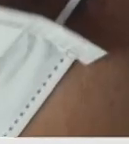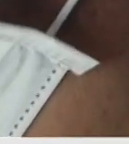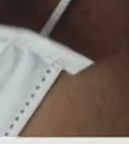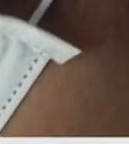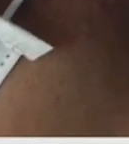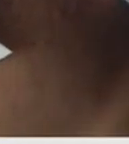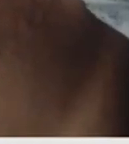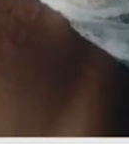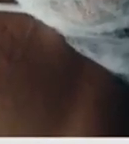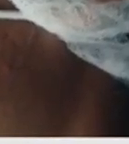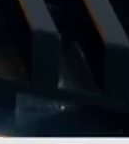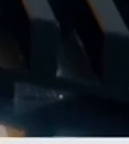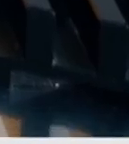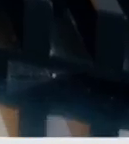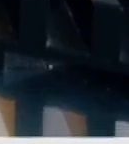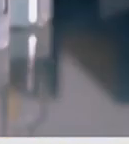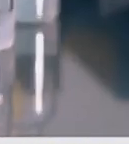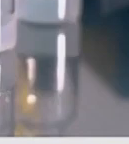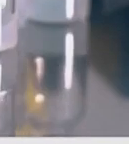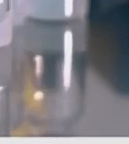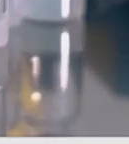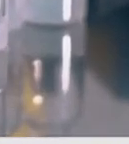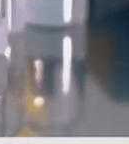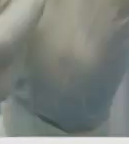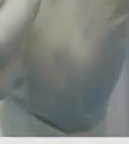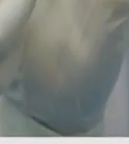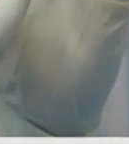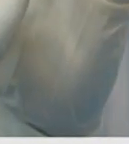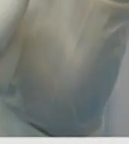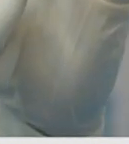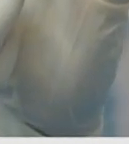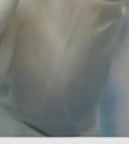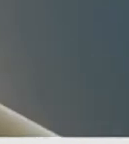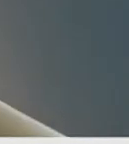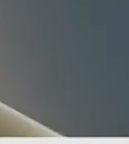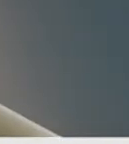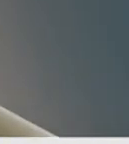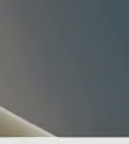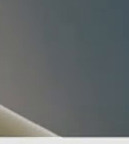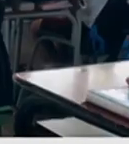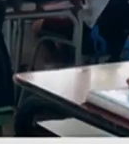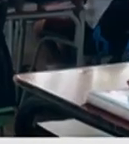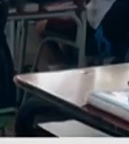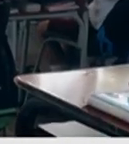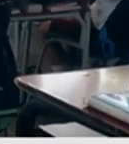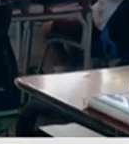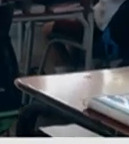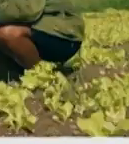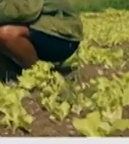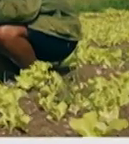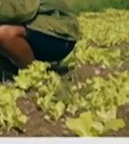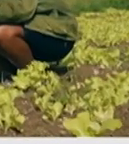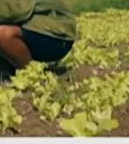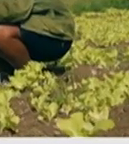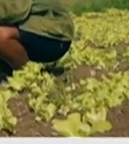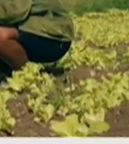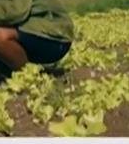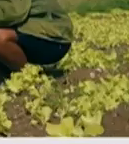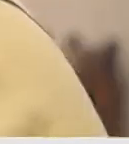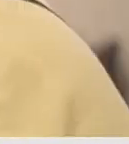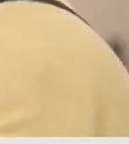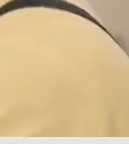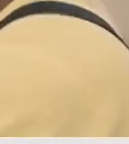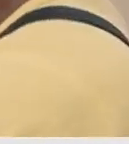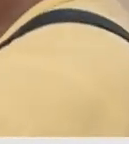científicos estrellas. Será también una dosis de resistencia y confianza de un pueblo, mi pueblo, nuestro pueblo.